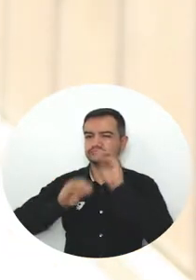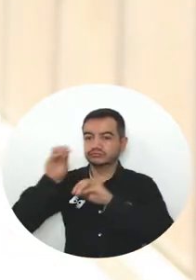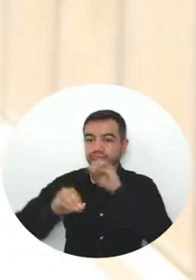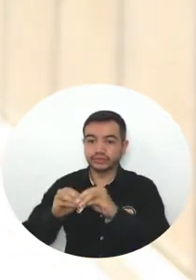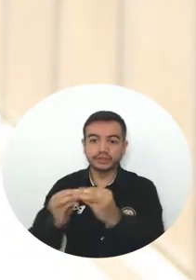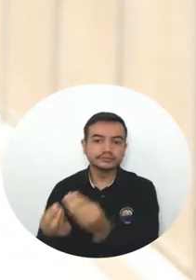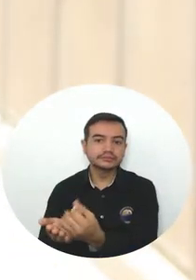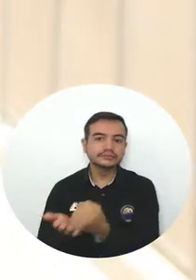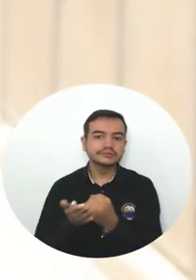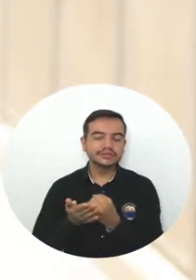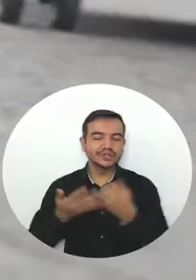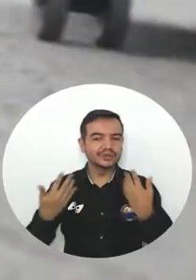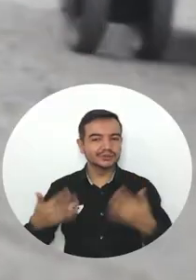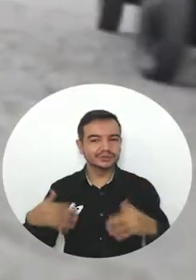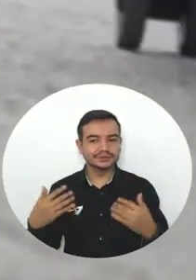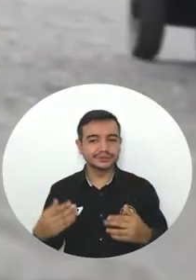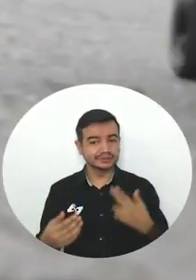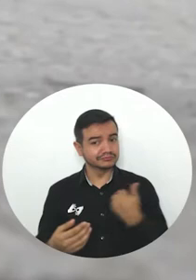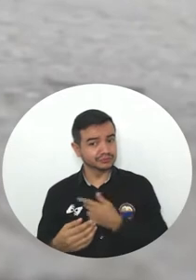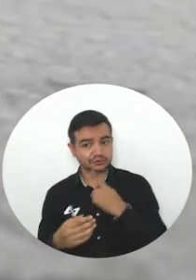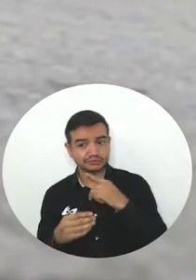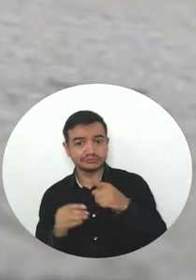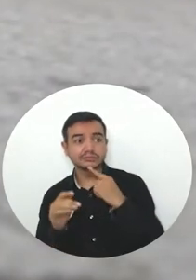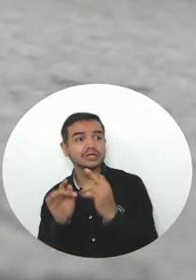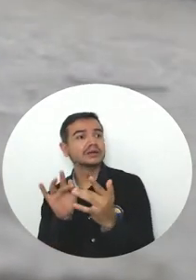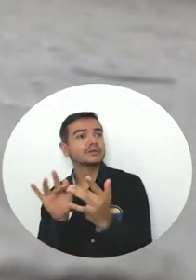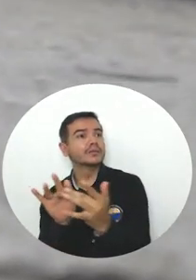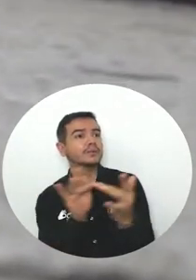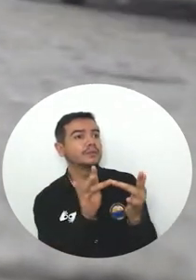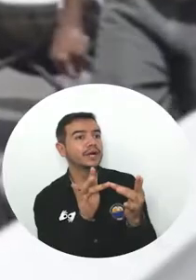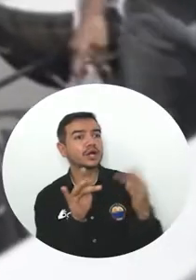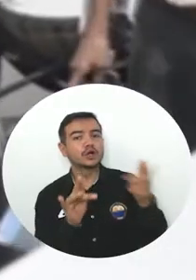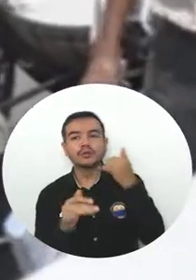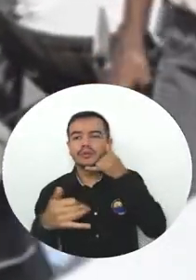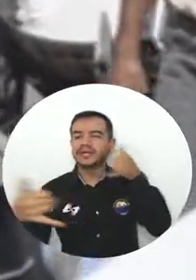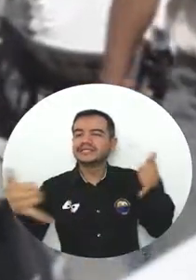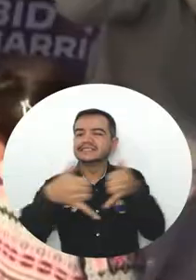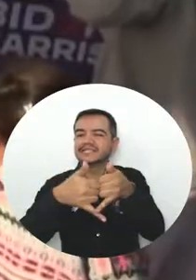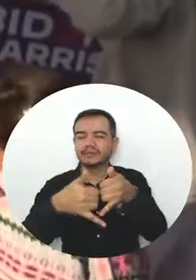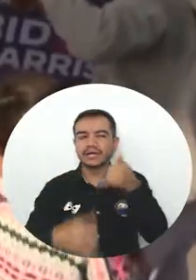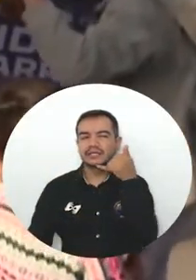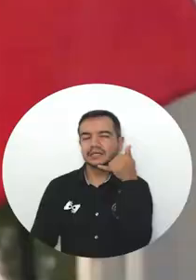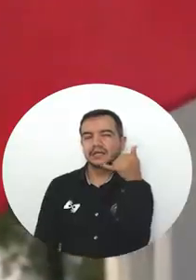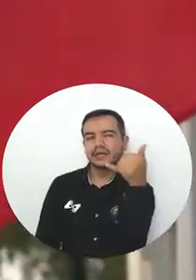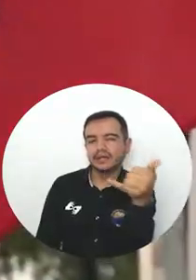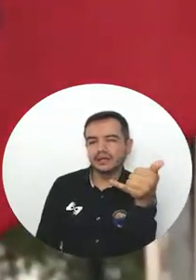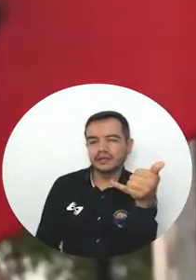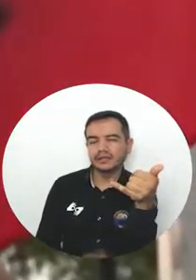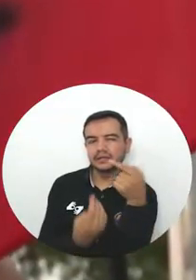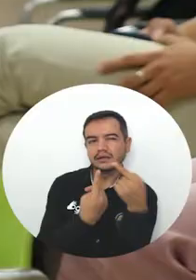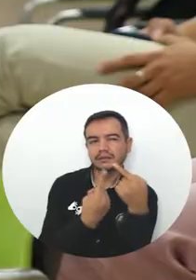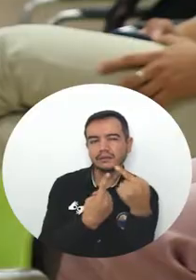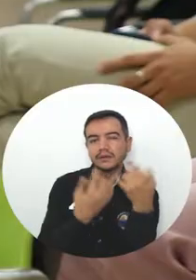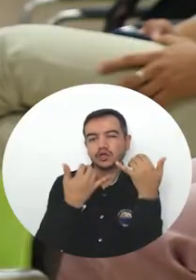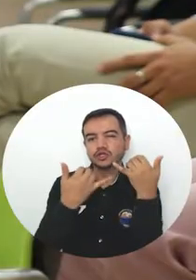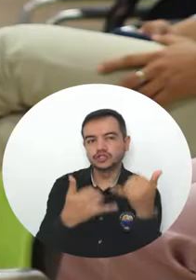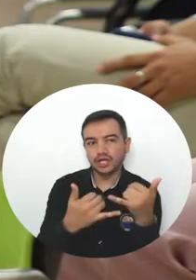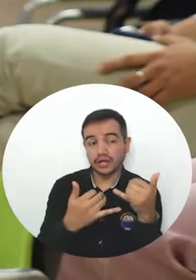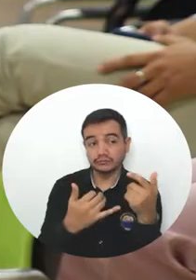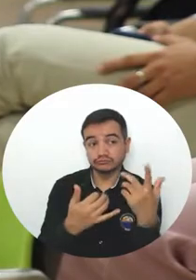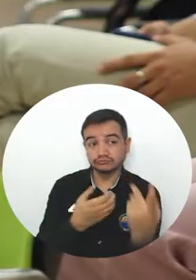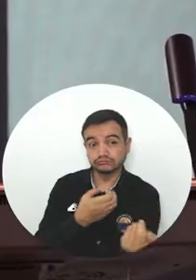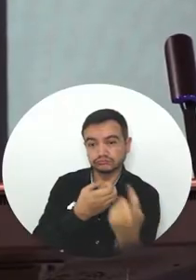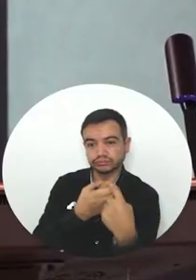este proceso básicamente hemos tenido que contactar a población por medio de teléfono, vía telefónica. Una vez realizado todo este proceso, hacemos